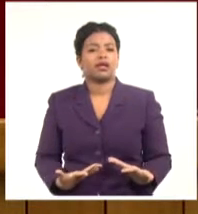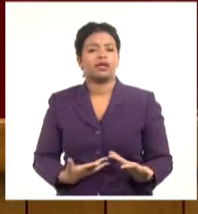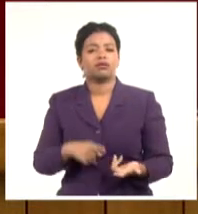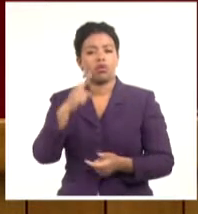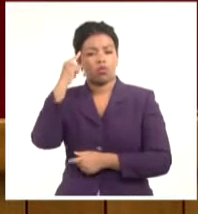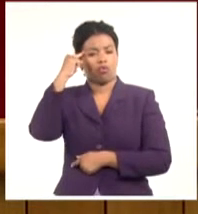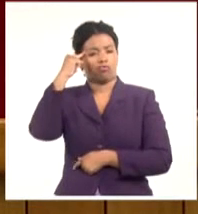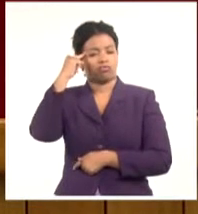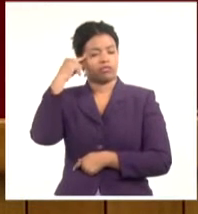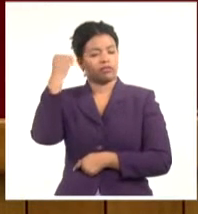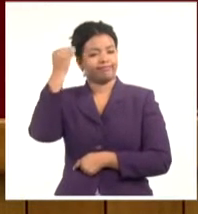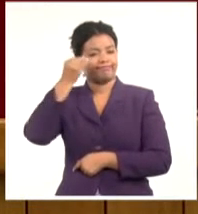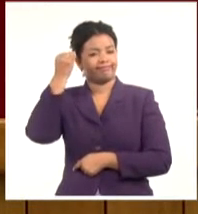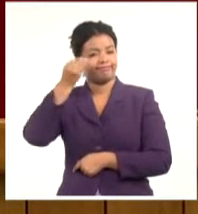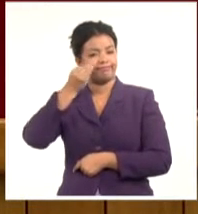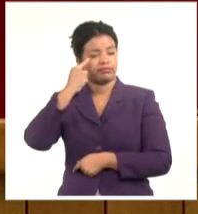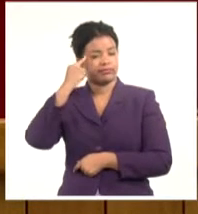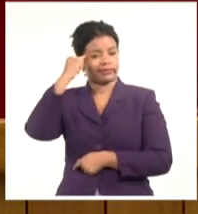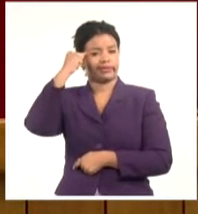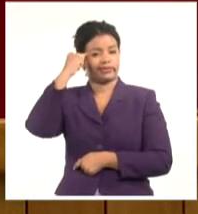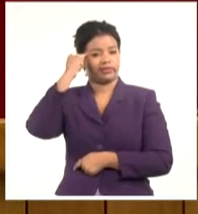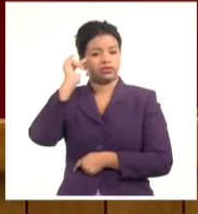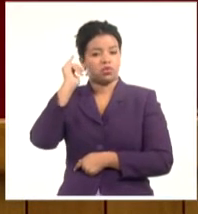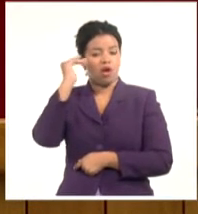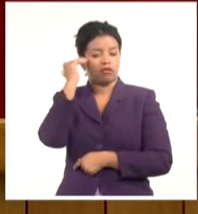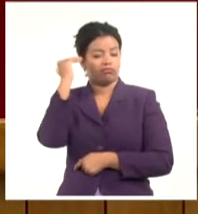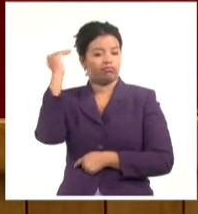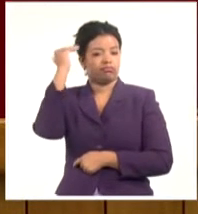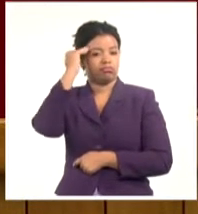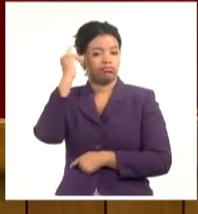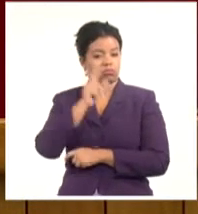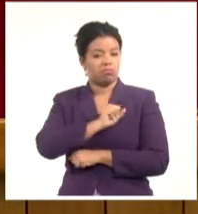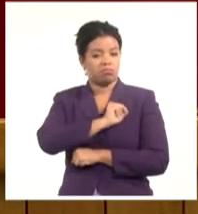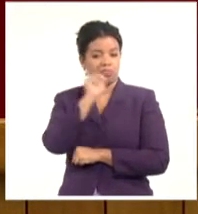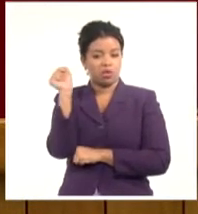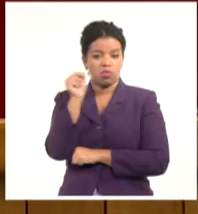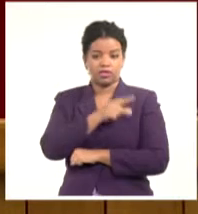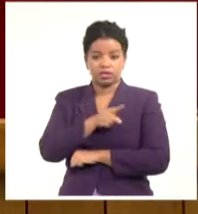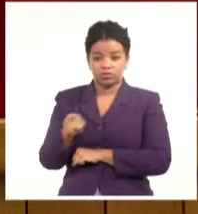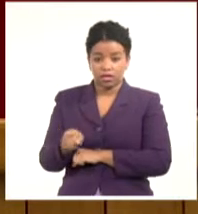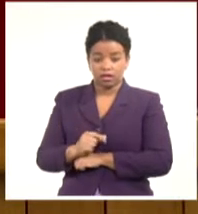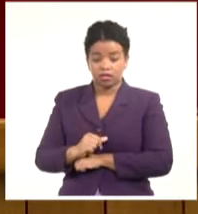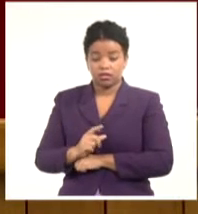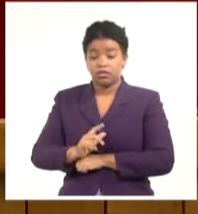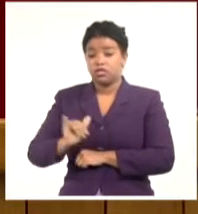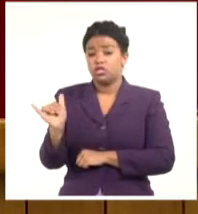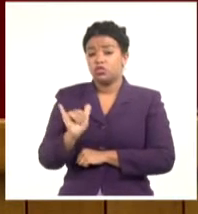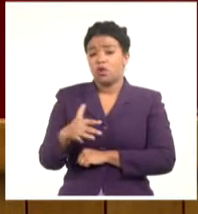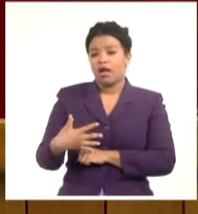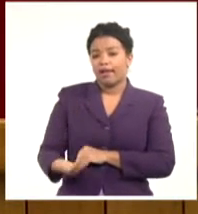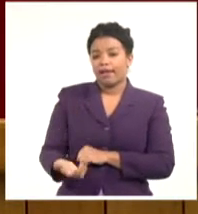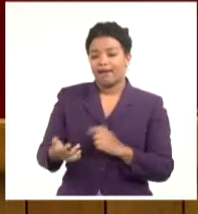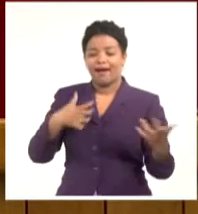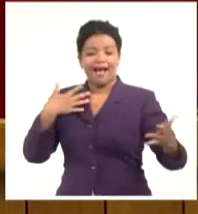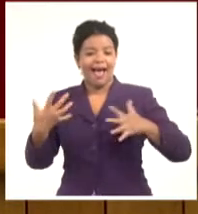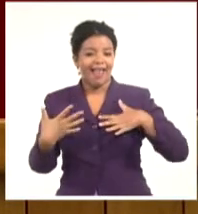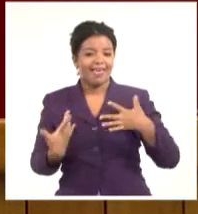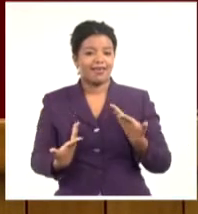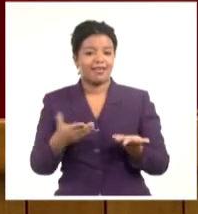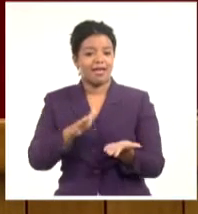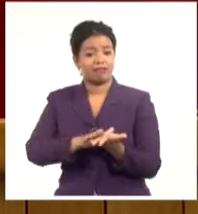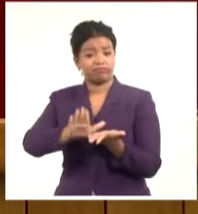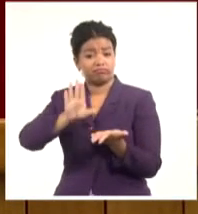conciencia, más elevada mientras más en la vanguardia, pero también alegría y entusiasmo en el